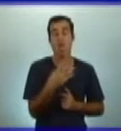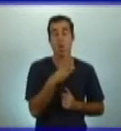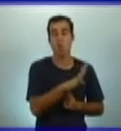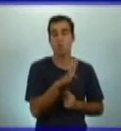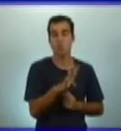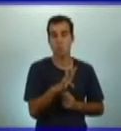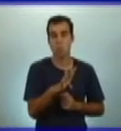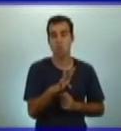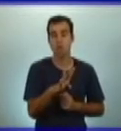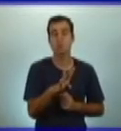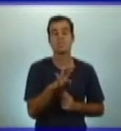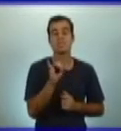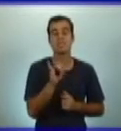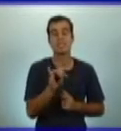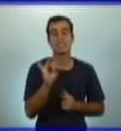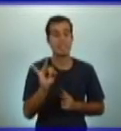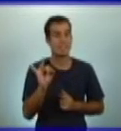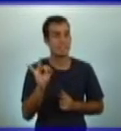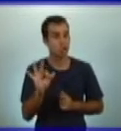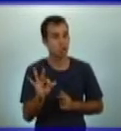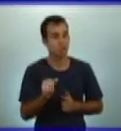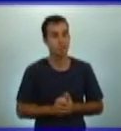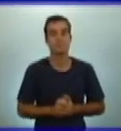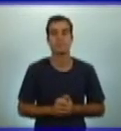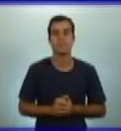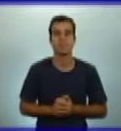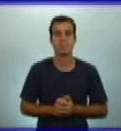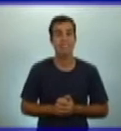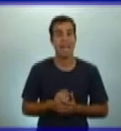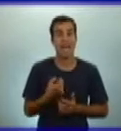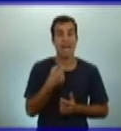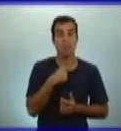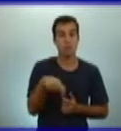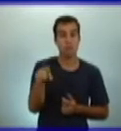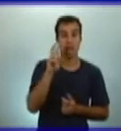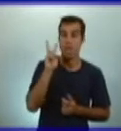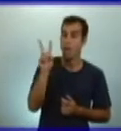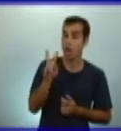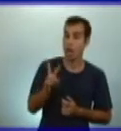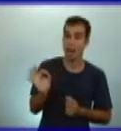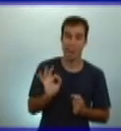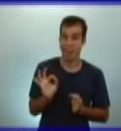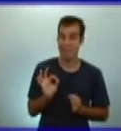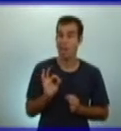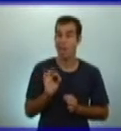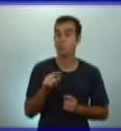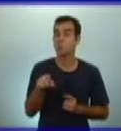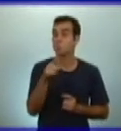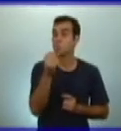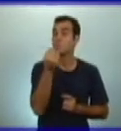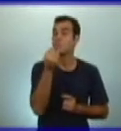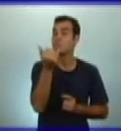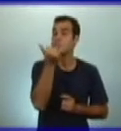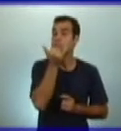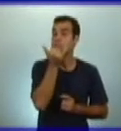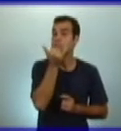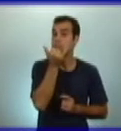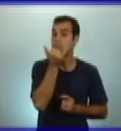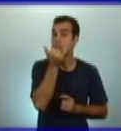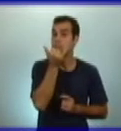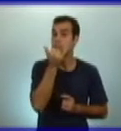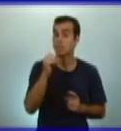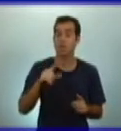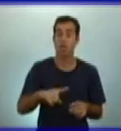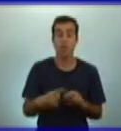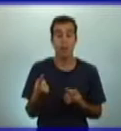44.678. Si no lo leo bien, puedo equivocarme y puedo entonces cometer un grave error, porque ahí el minuendo, ¿cuál